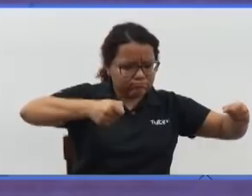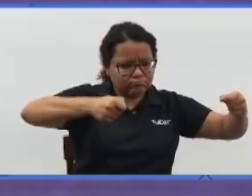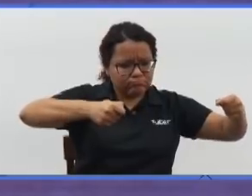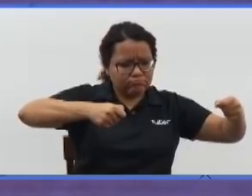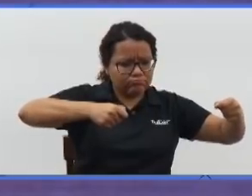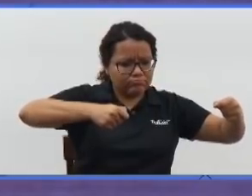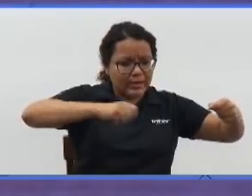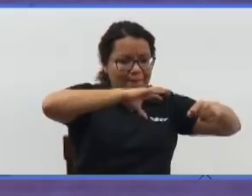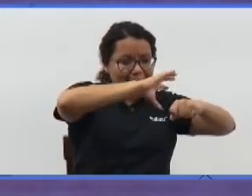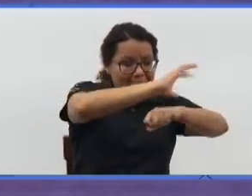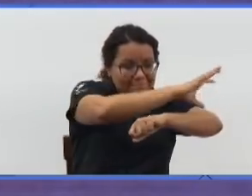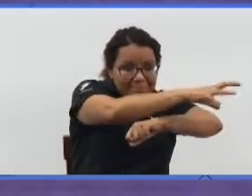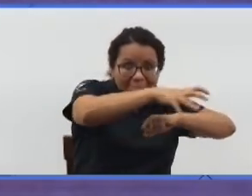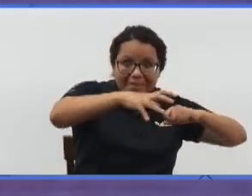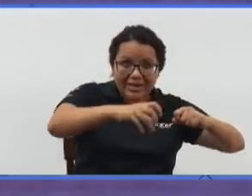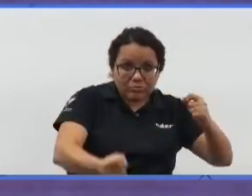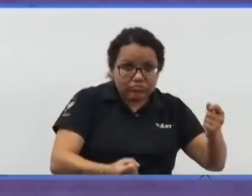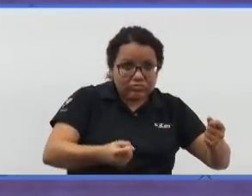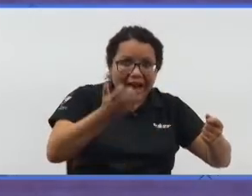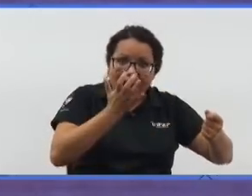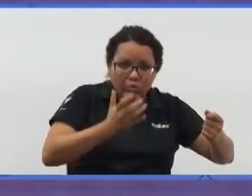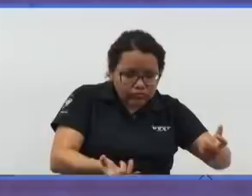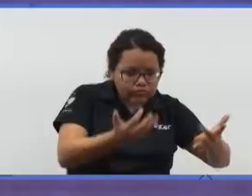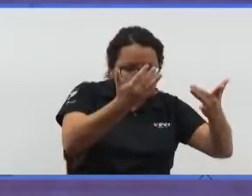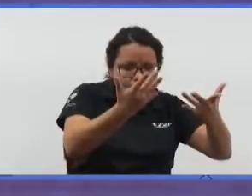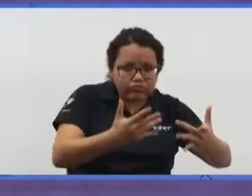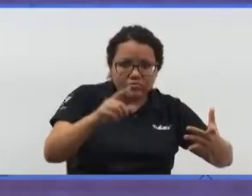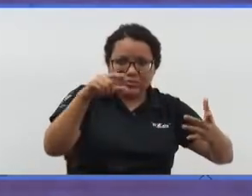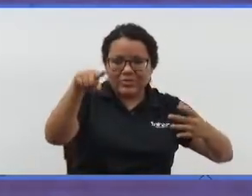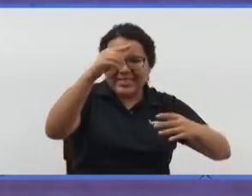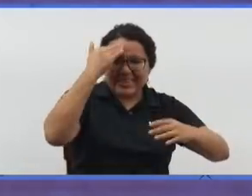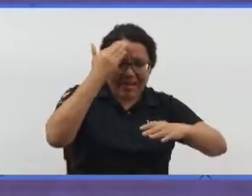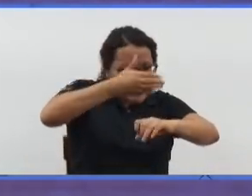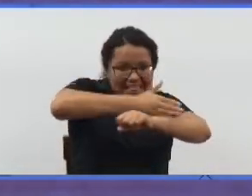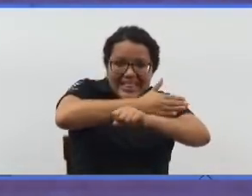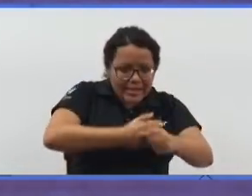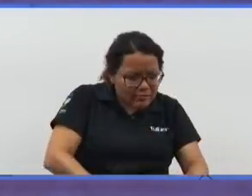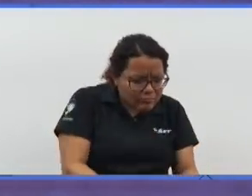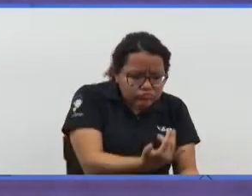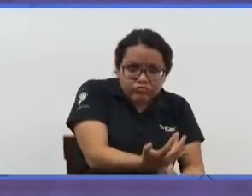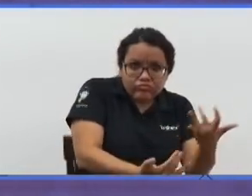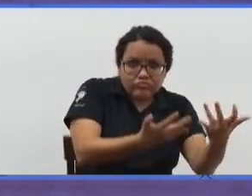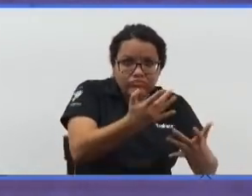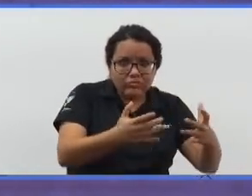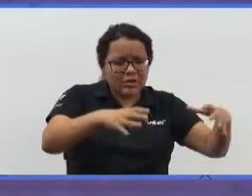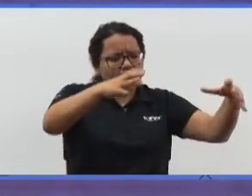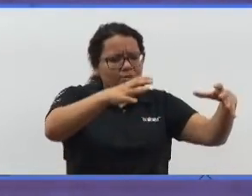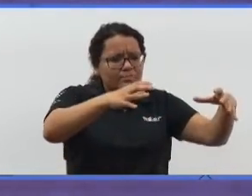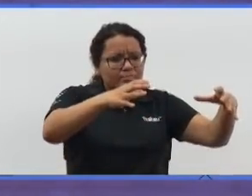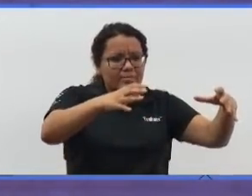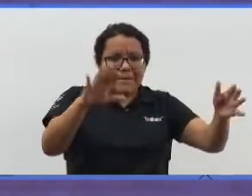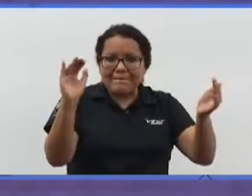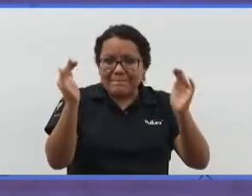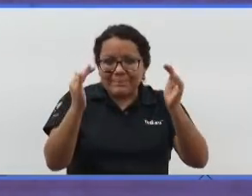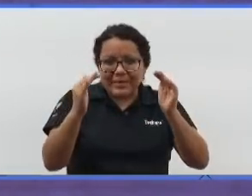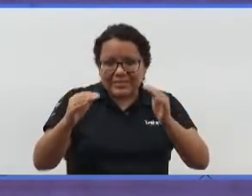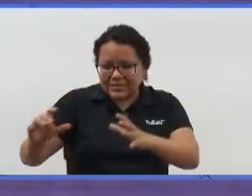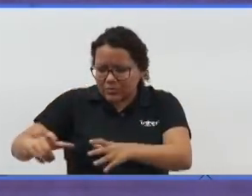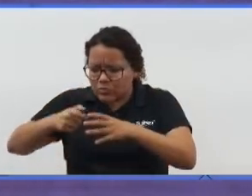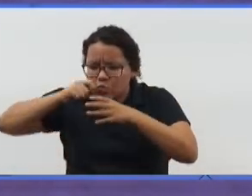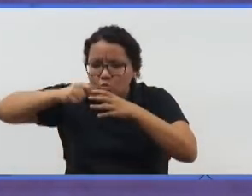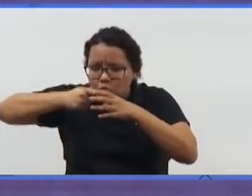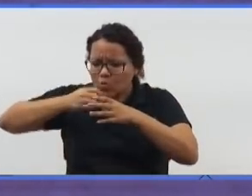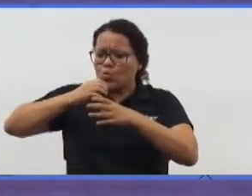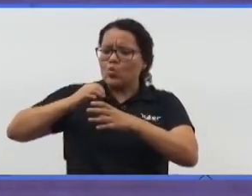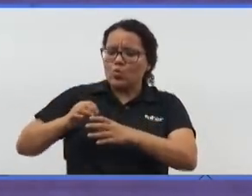verdura hervida a la leña alguien ha probado alguna vez y no se parece en nada a la marucha nada que ver con la marcha